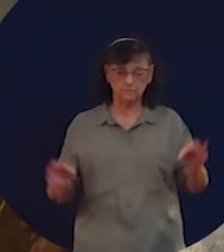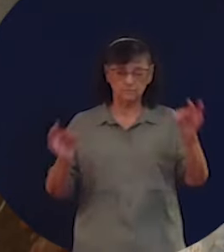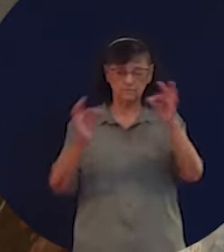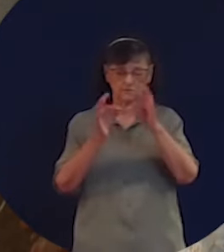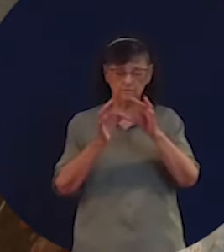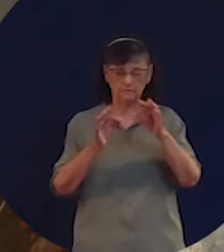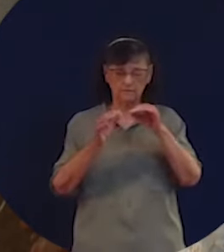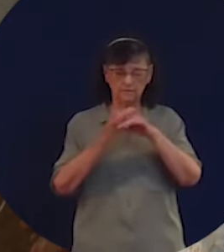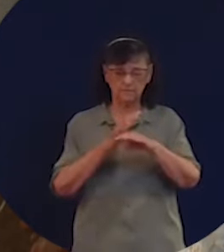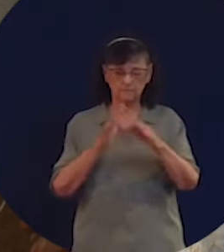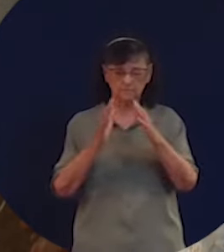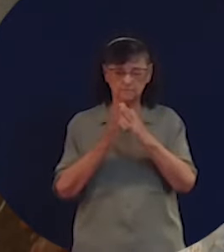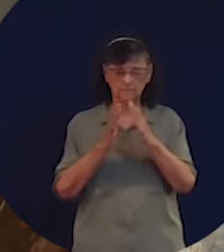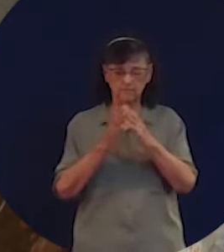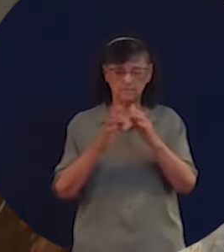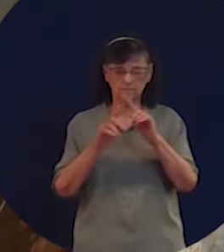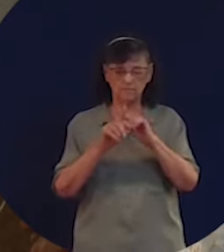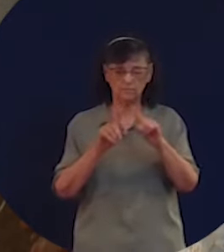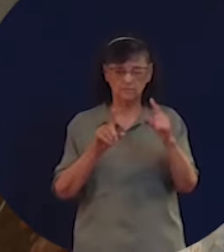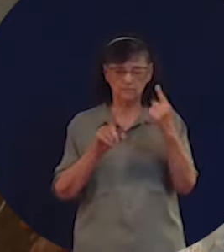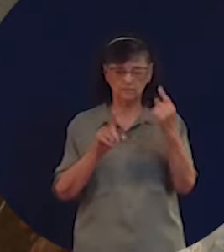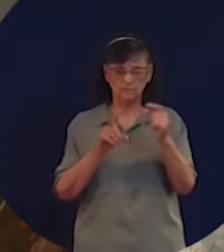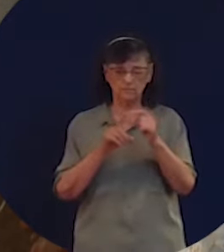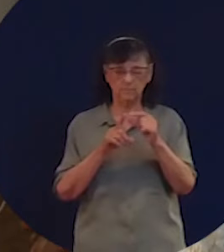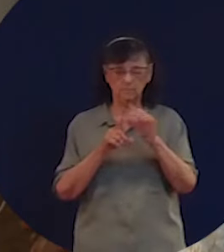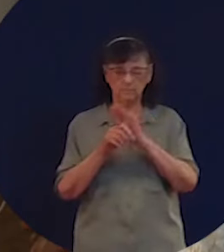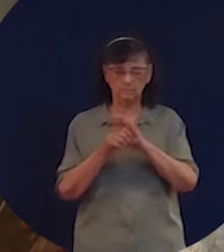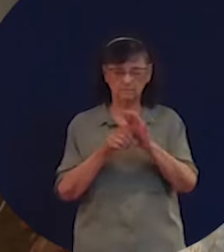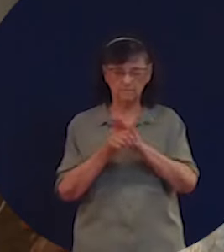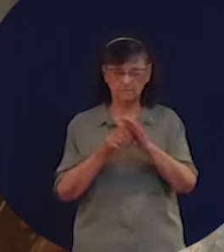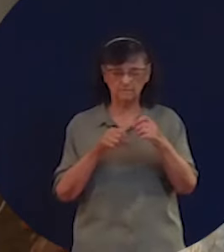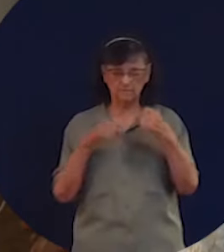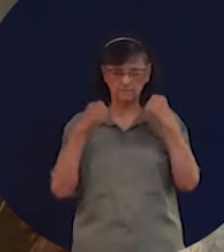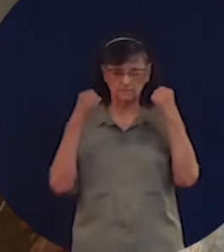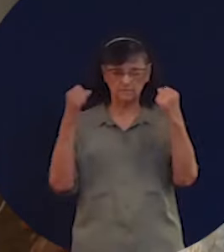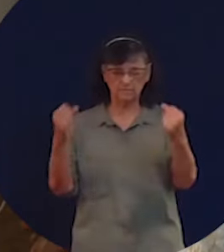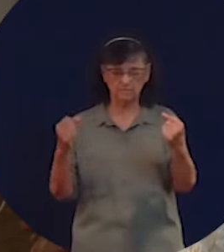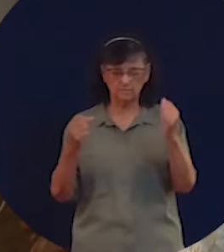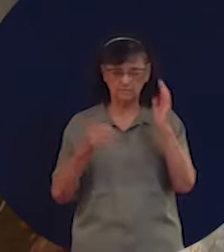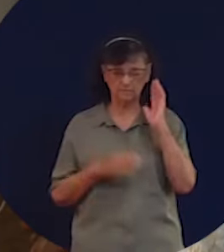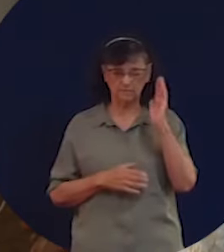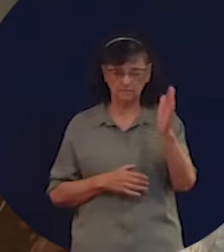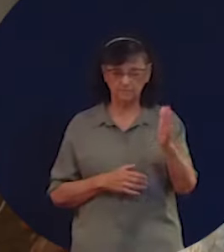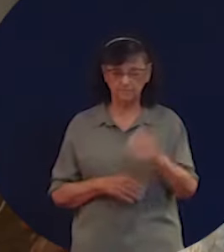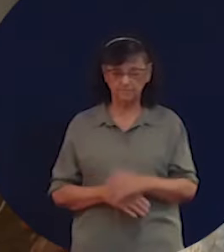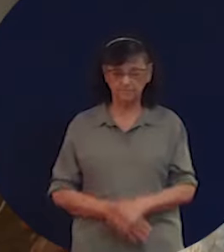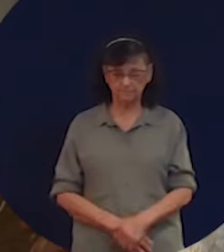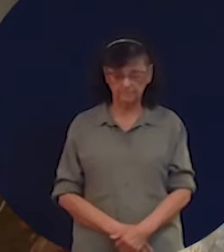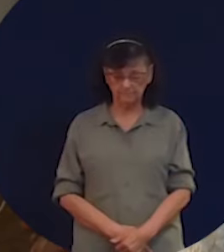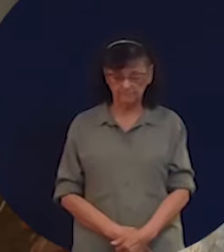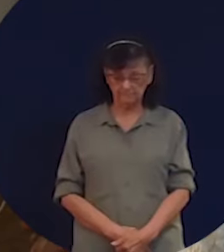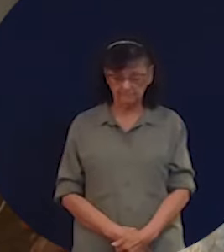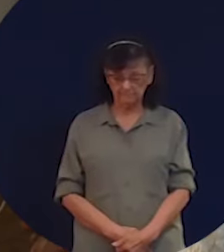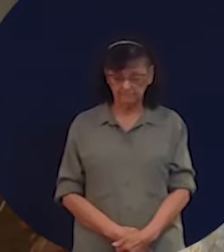Señor, yo no soy digno de que entres en mi casa, pero una palabra tuya bastará para sanarme.